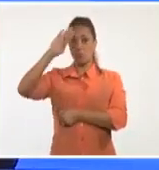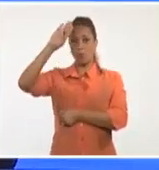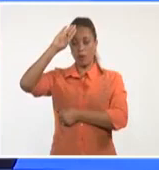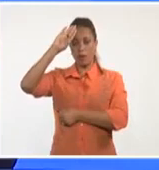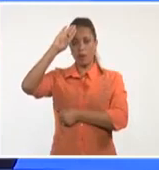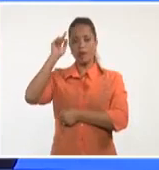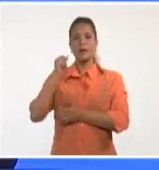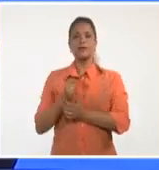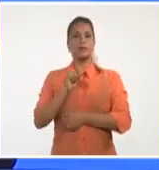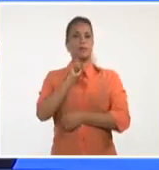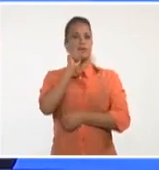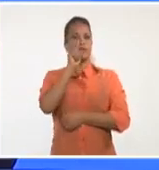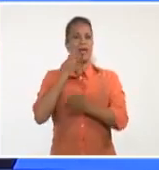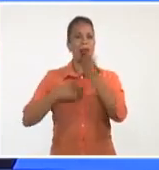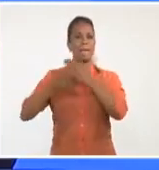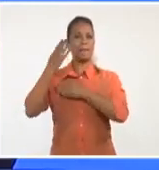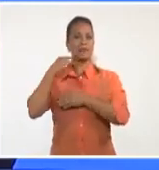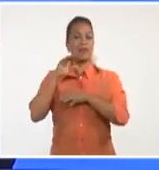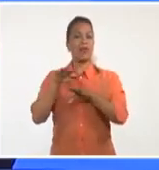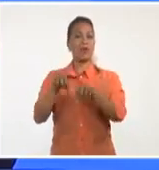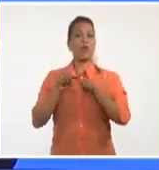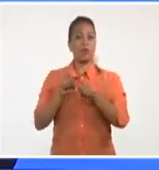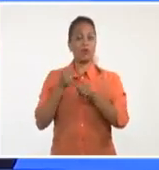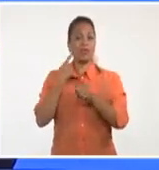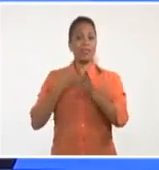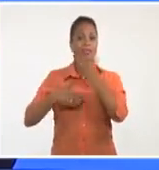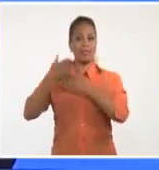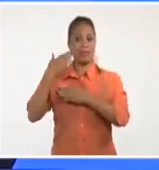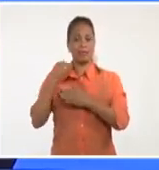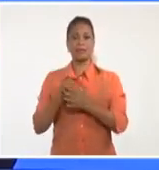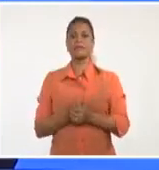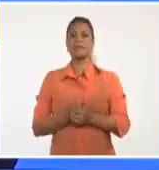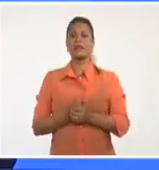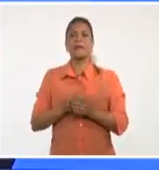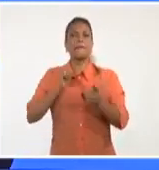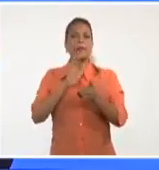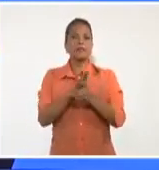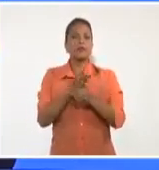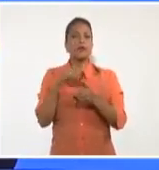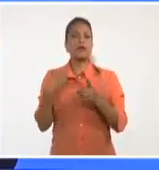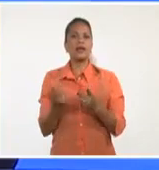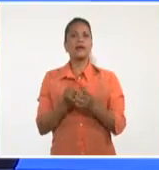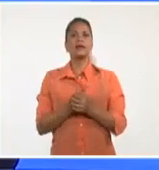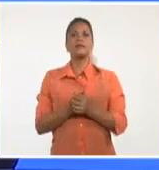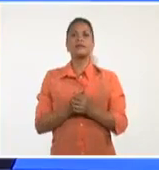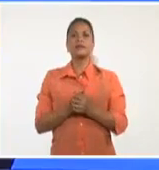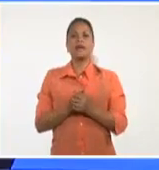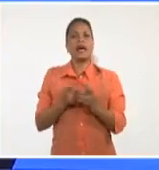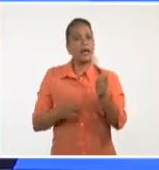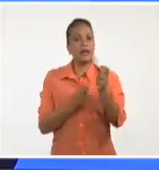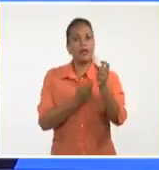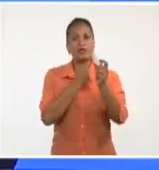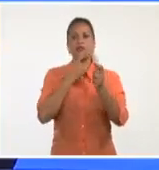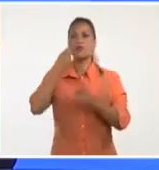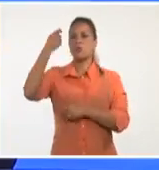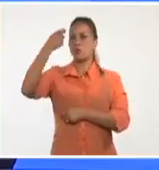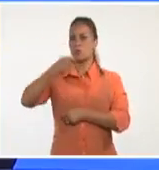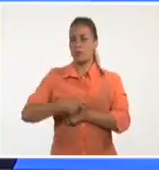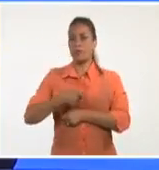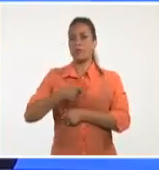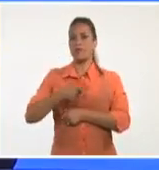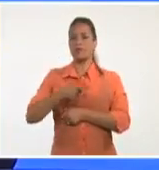puso fin a un pasado colonial y de expoliación imperialista y se inició el camino hacia la conquista de toda la justicia,